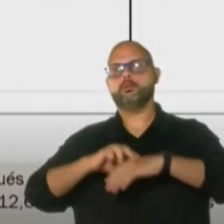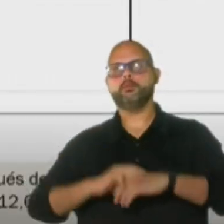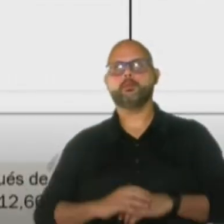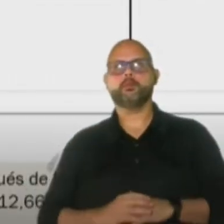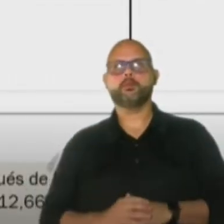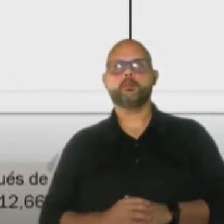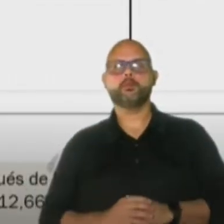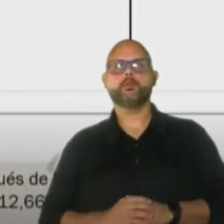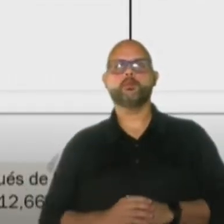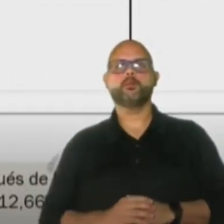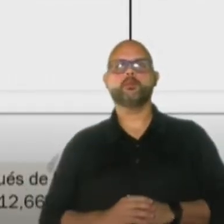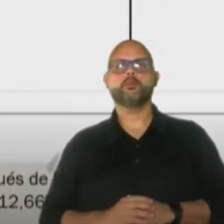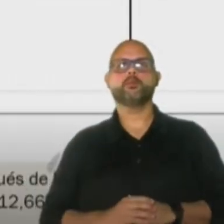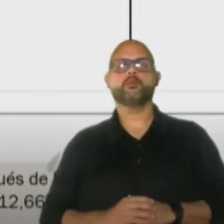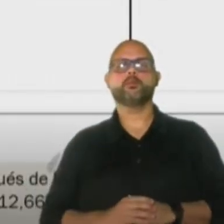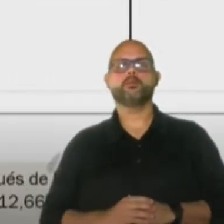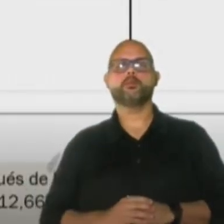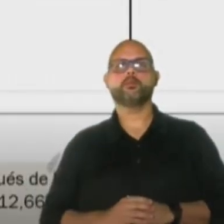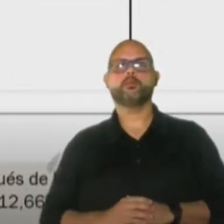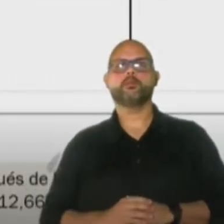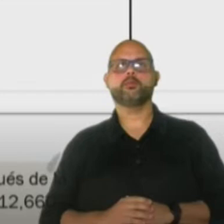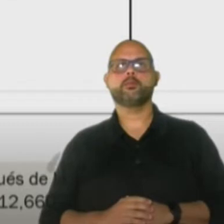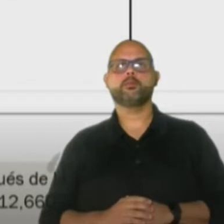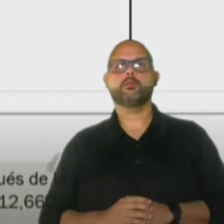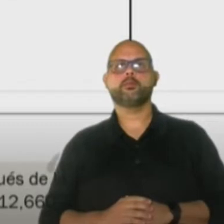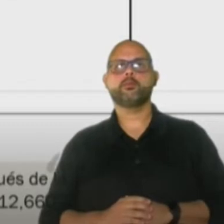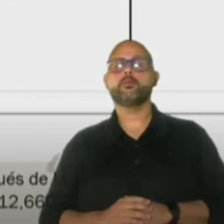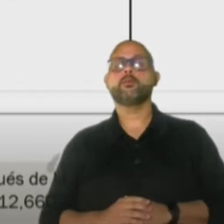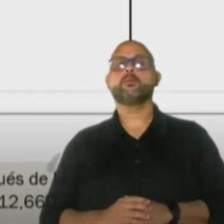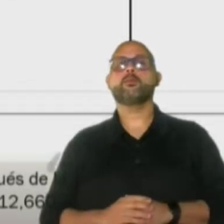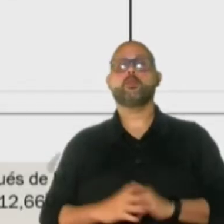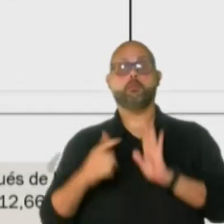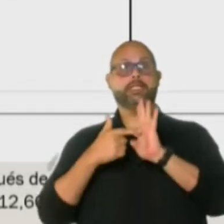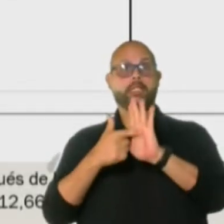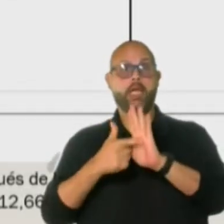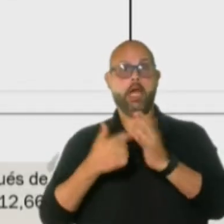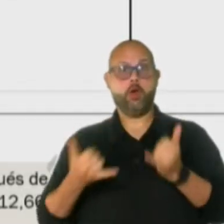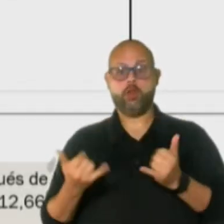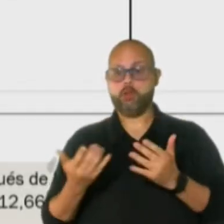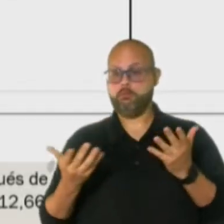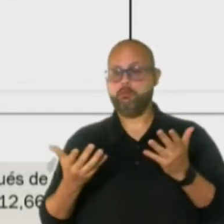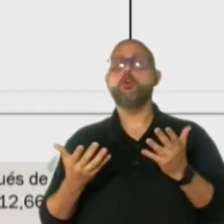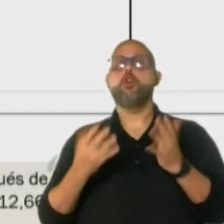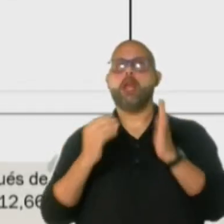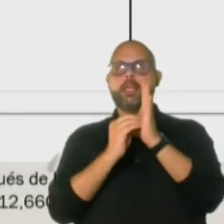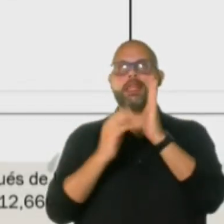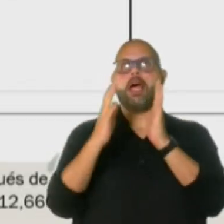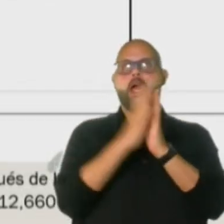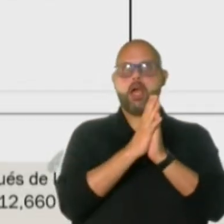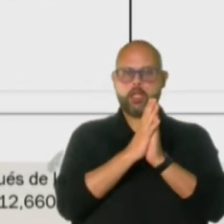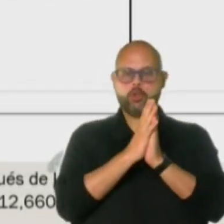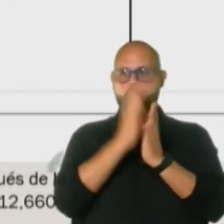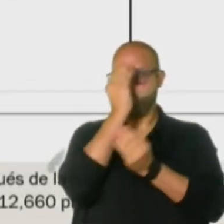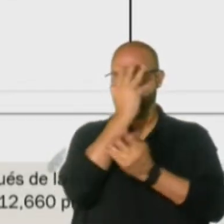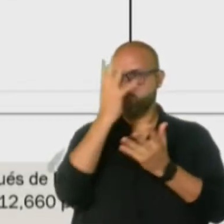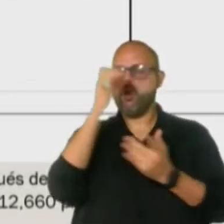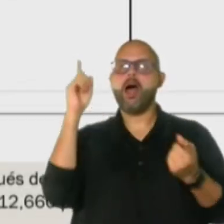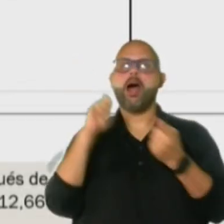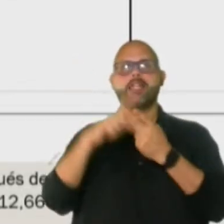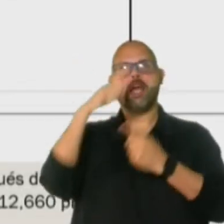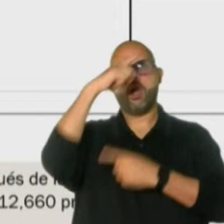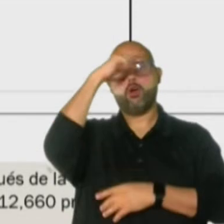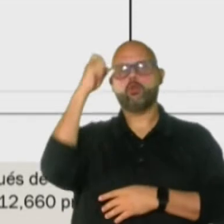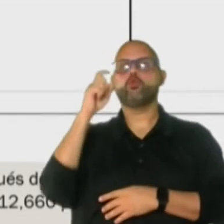Estos son los datos, lo que le presenté hasta ahora es los datos hasta el 9 de julio. Cuando hacemos